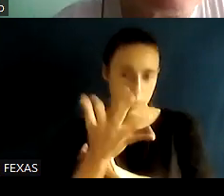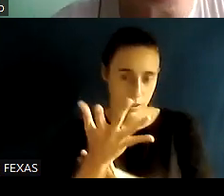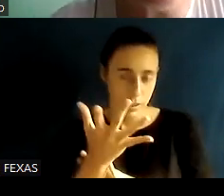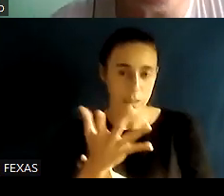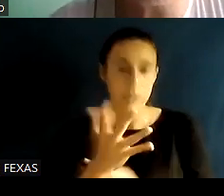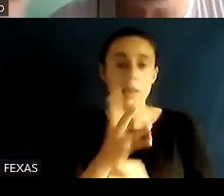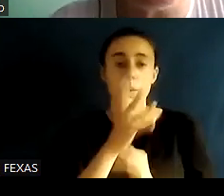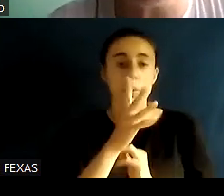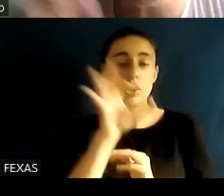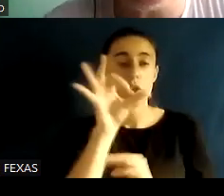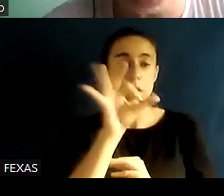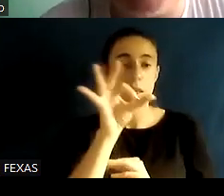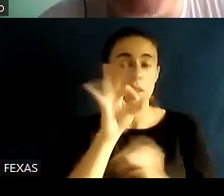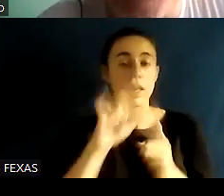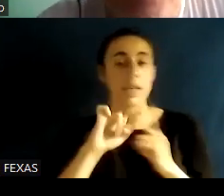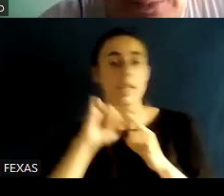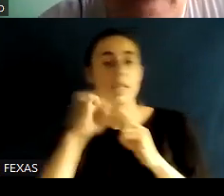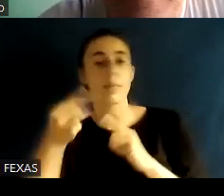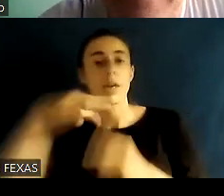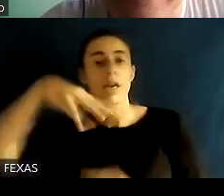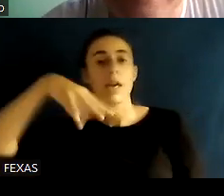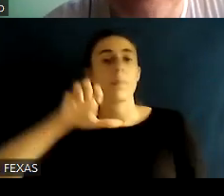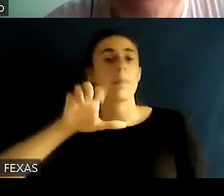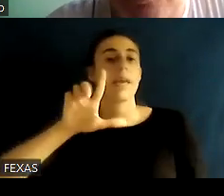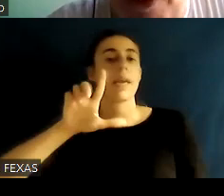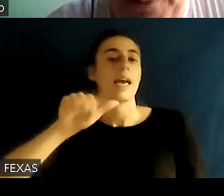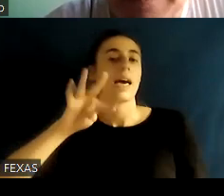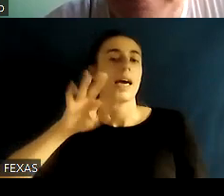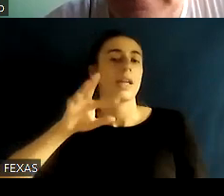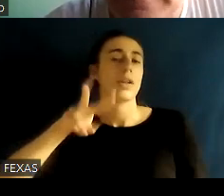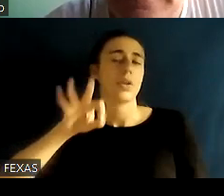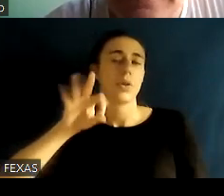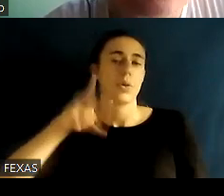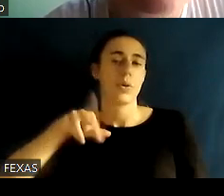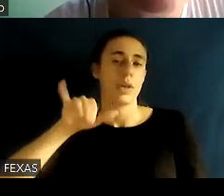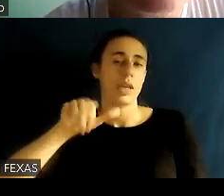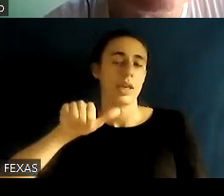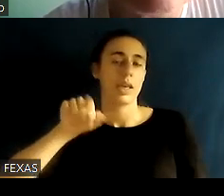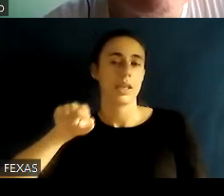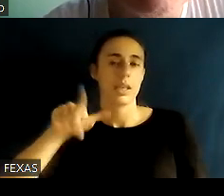a partir de la serotonina se acaba produciendo melatonina, que es la hormona del sueño.